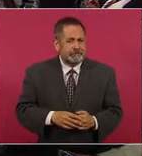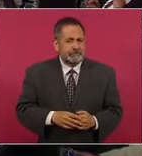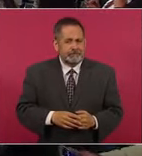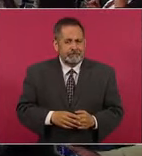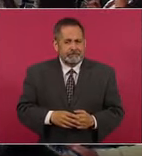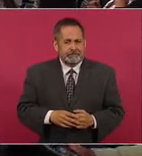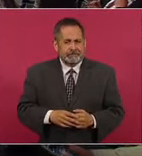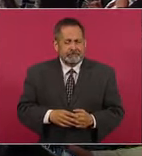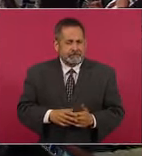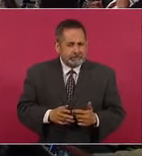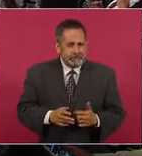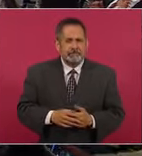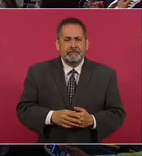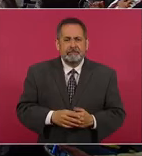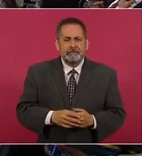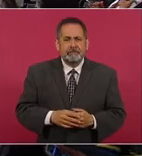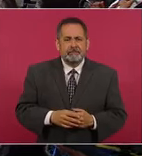Claro,